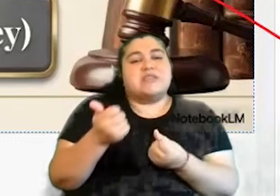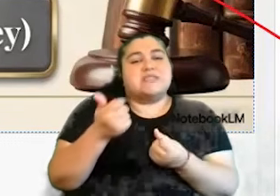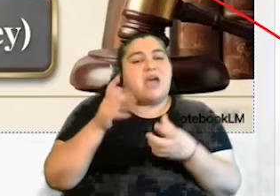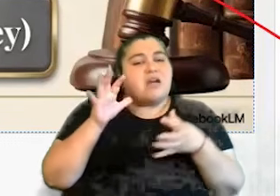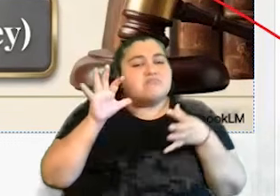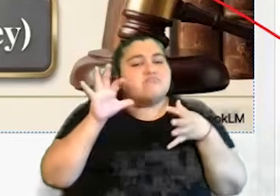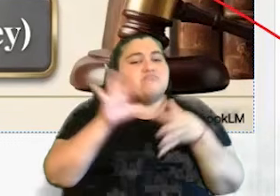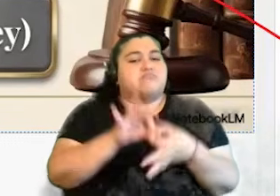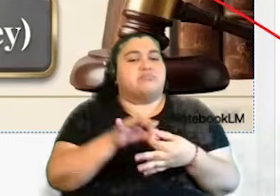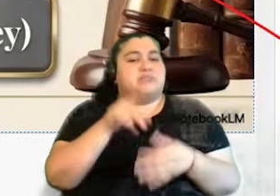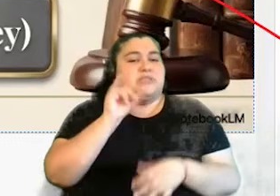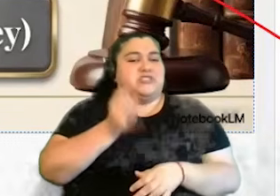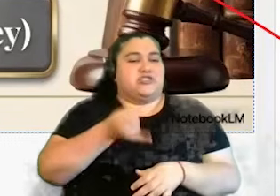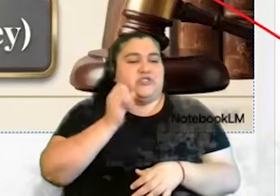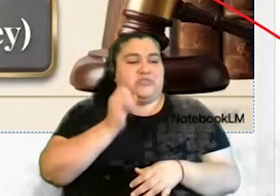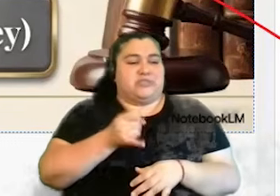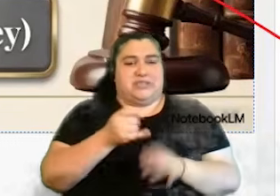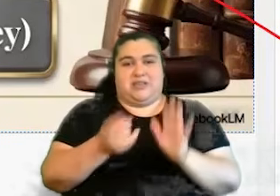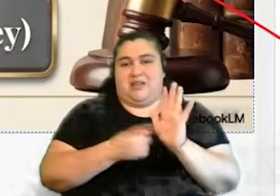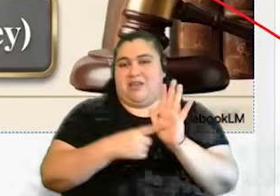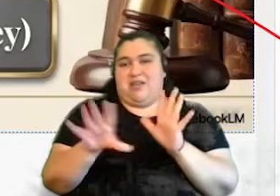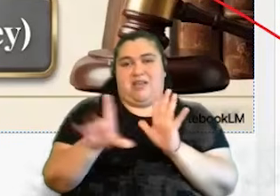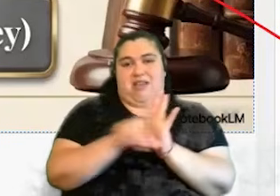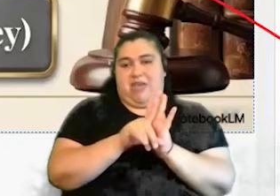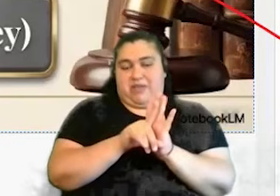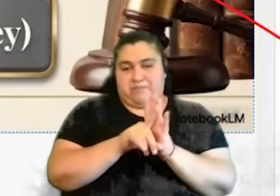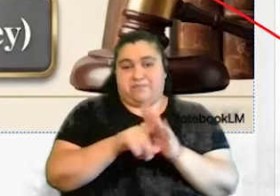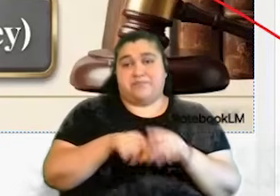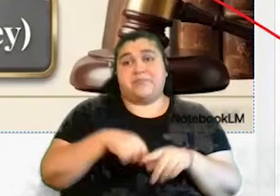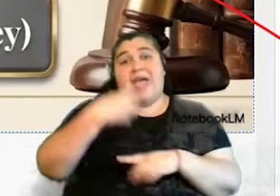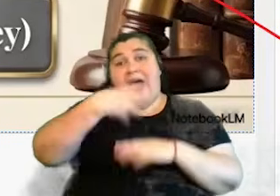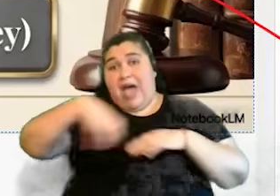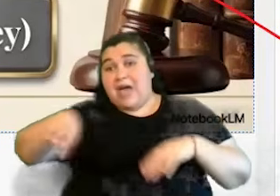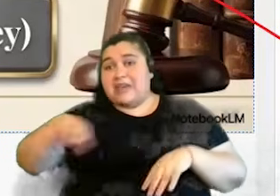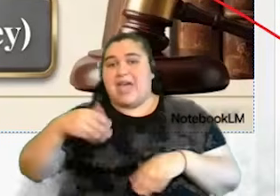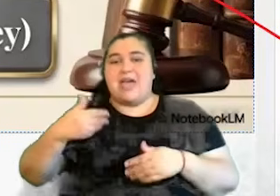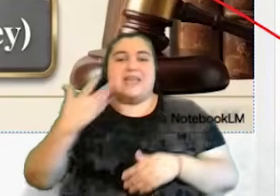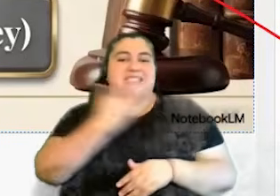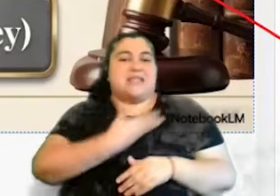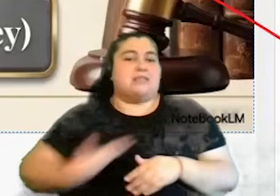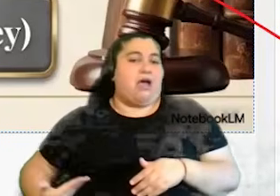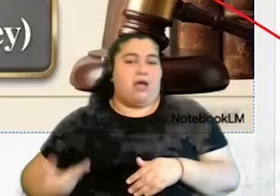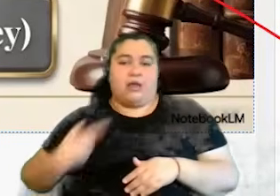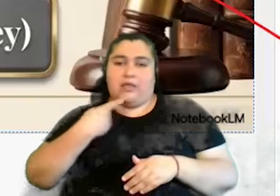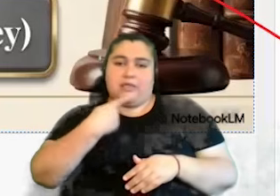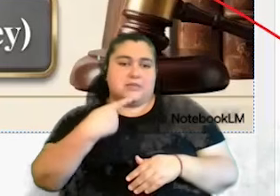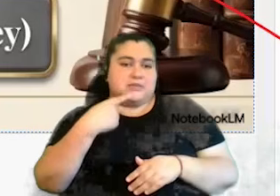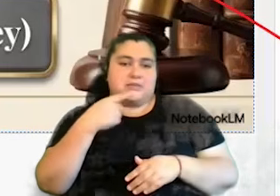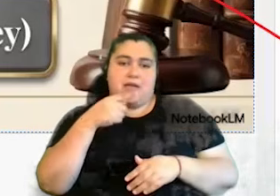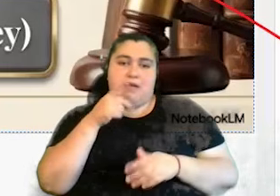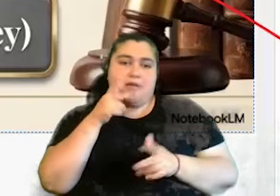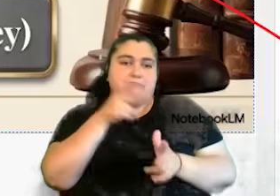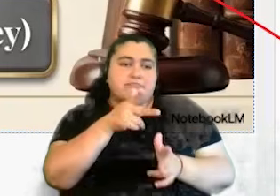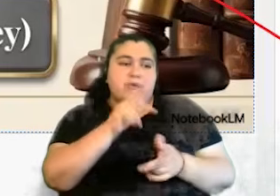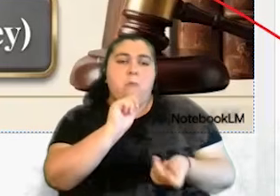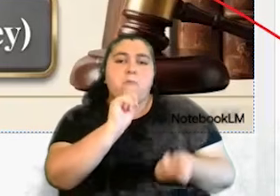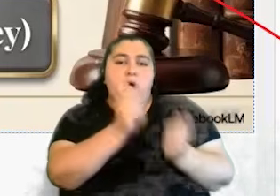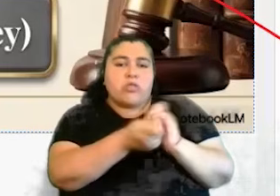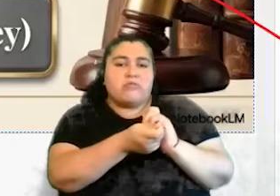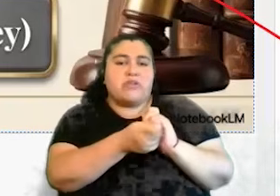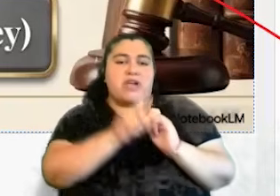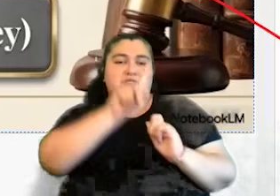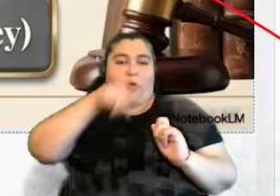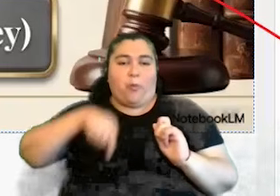mientras que la parte estatal aseguraba que era una mera, esta modificación implicaba un